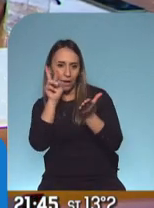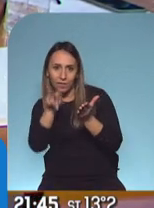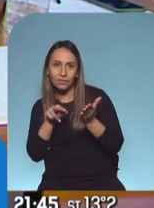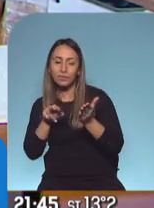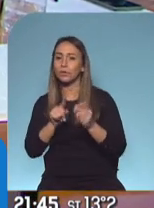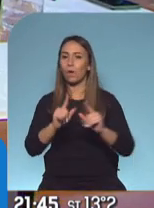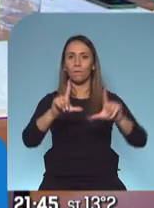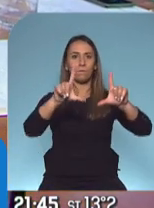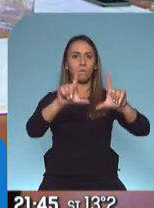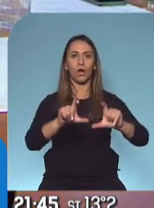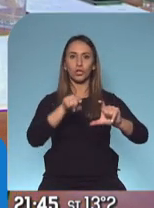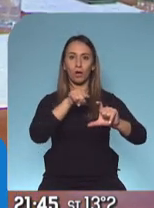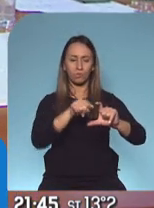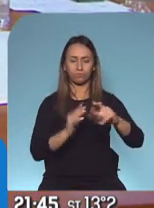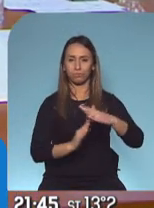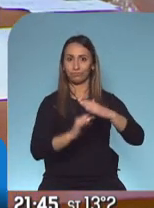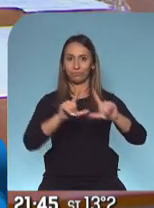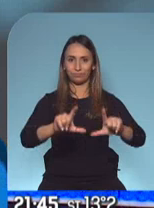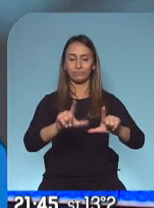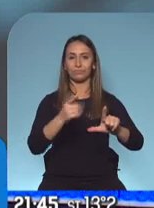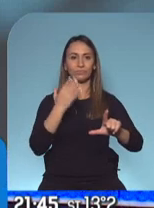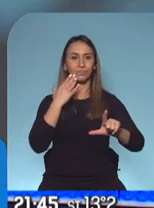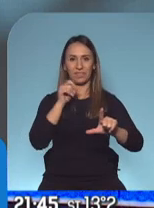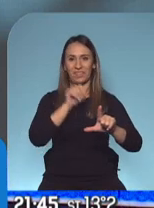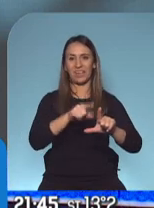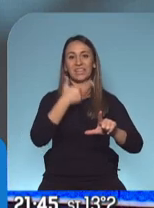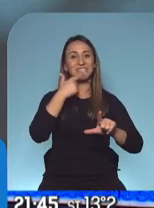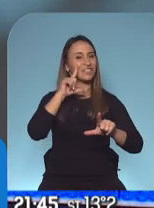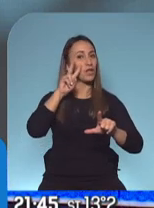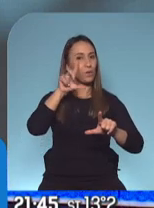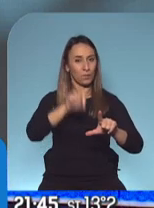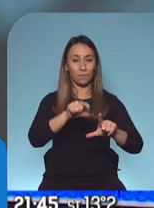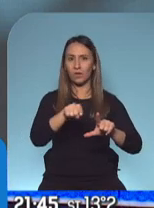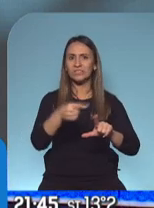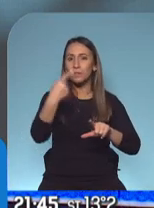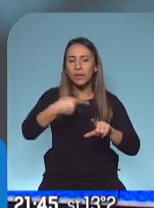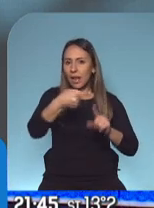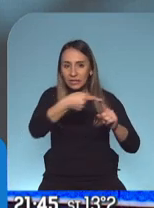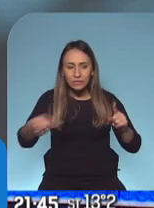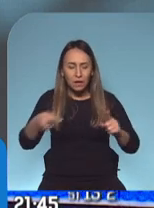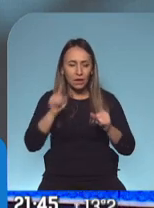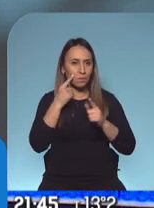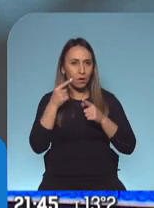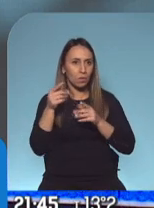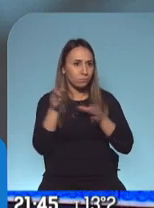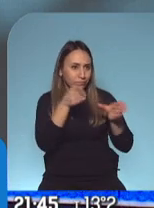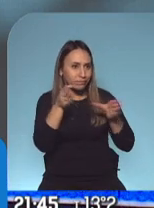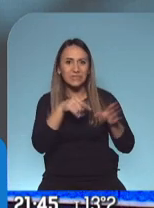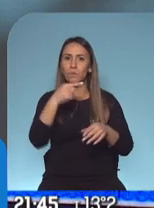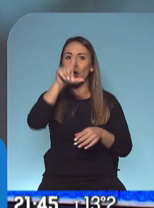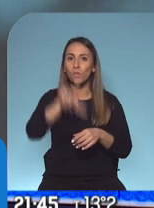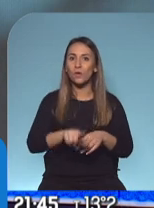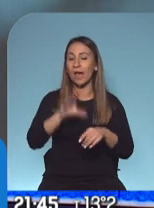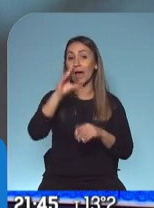foto. Y ahí estaba la estampa de Silvio. Aparte era la figura de la semana siempre. Claro. ¿Te acordás? Claro, claro. Íbamos los lunes a la noche